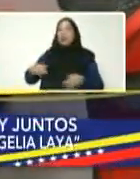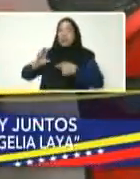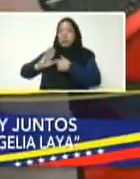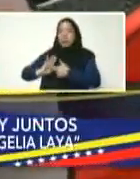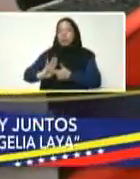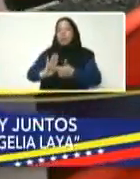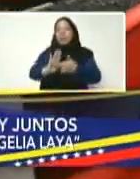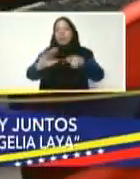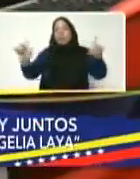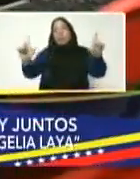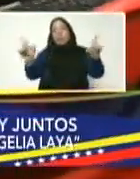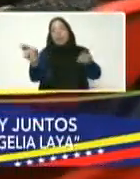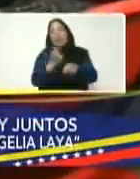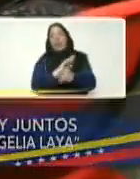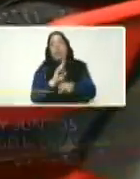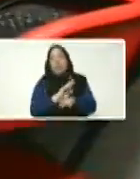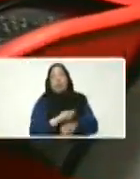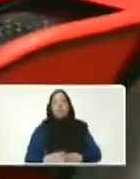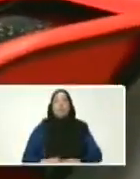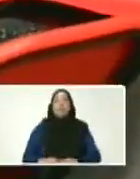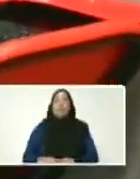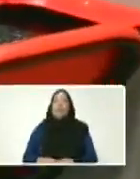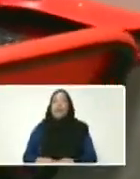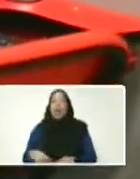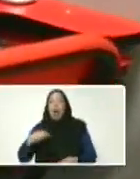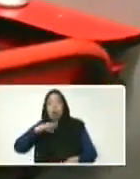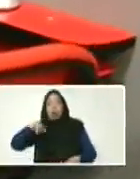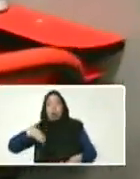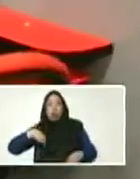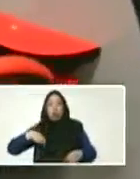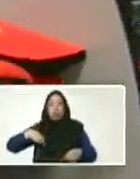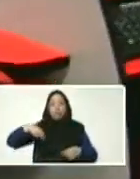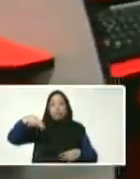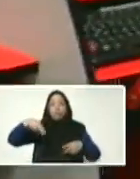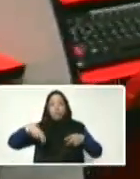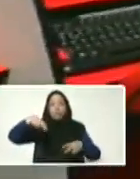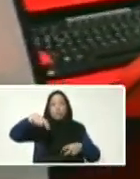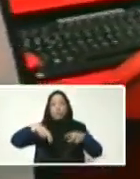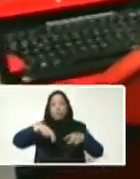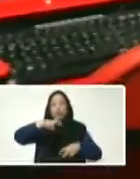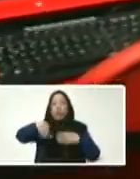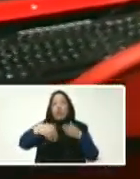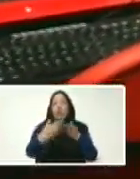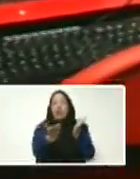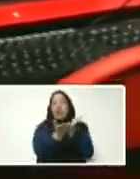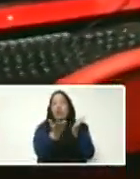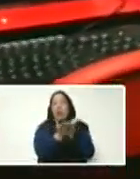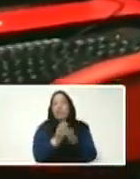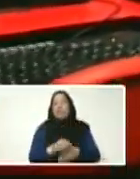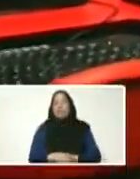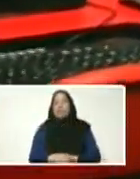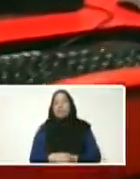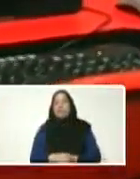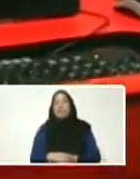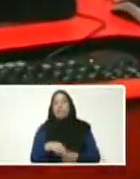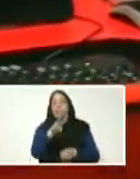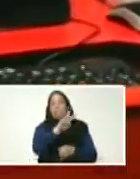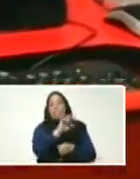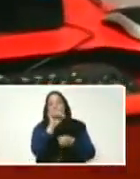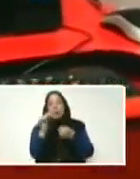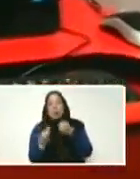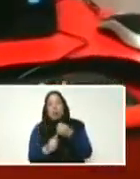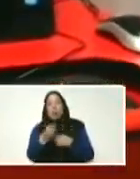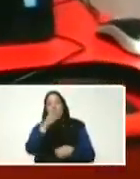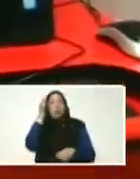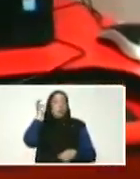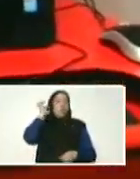mostrar inmediatamente. Vamos caminando hacia la escuela, mi comandante, y aquí está la viceministra